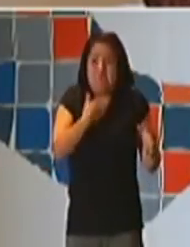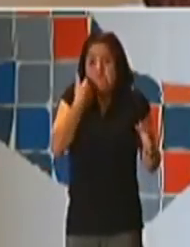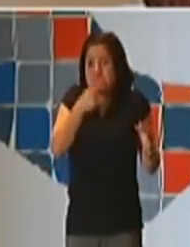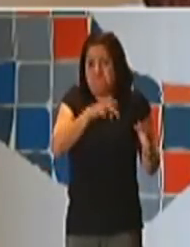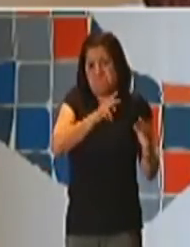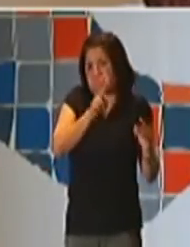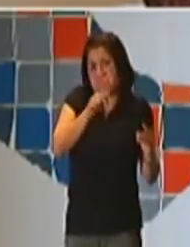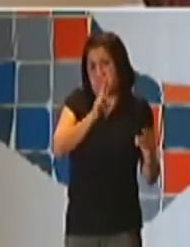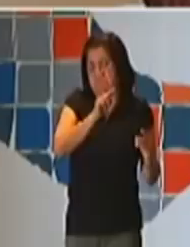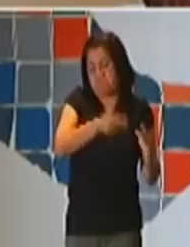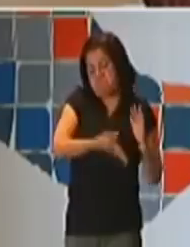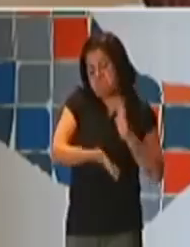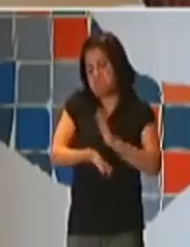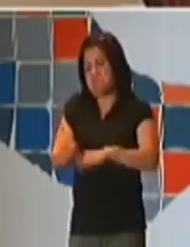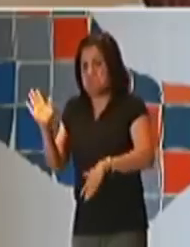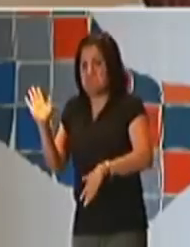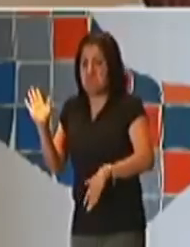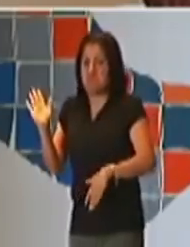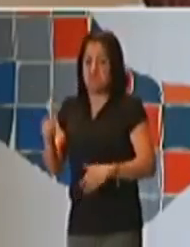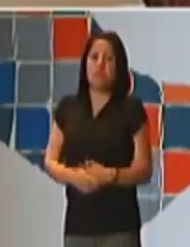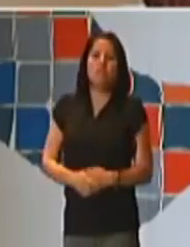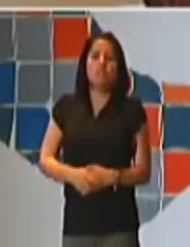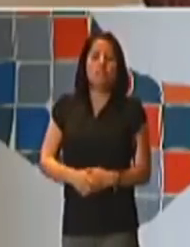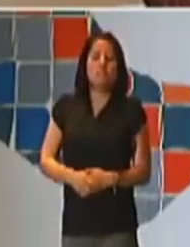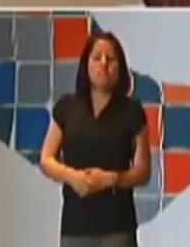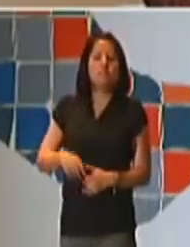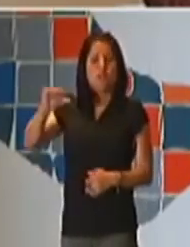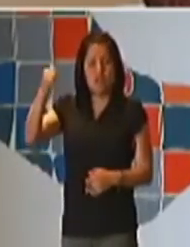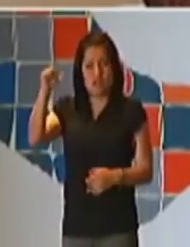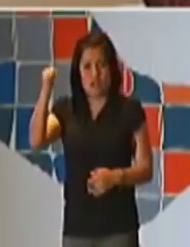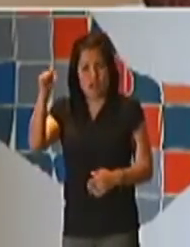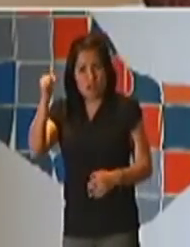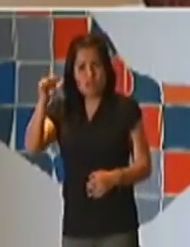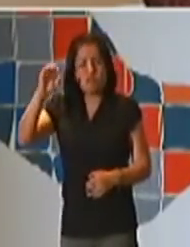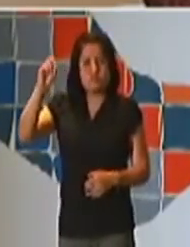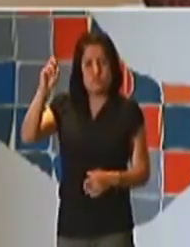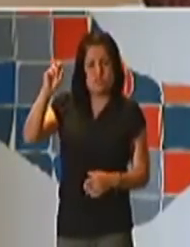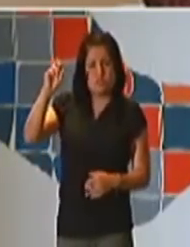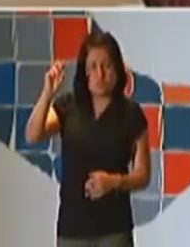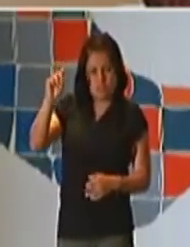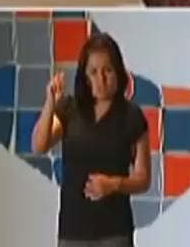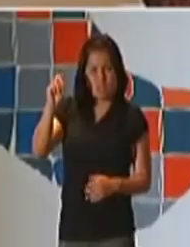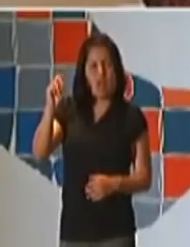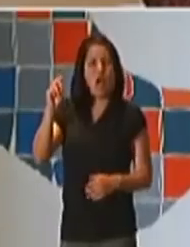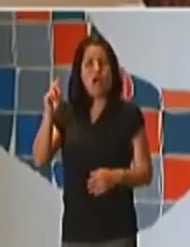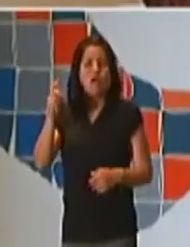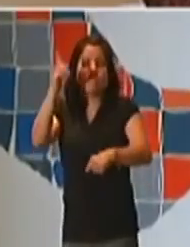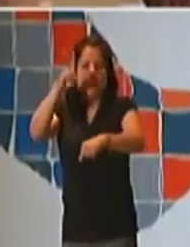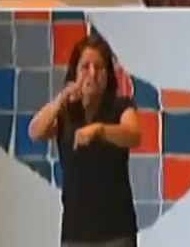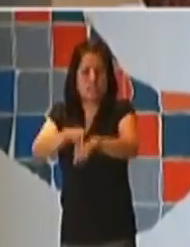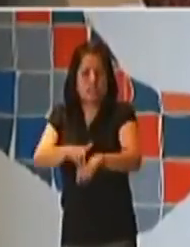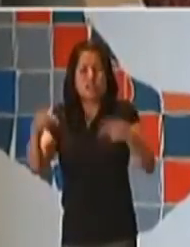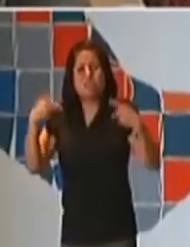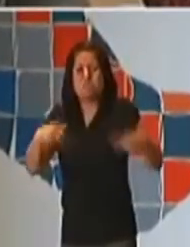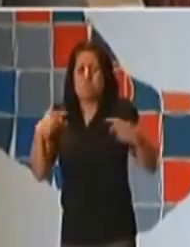desaparecidos agosto 30 día de los desaparecidos los muertos sin tumba las tumbas Sin